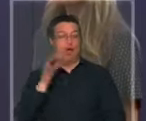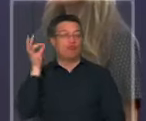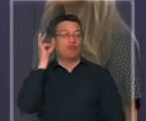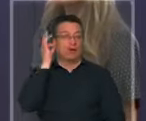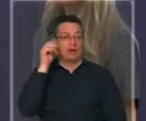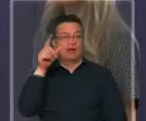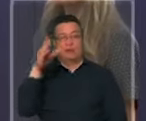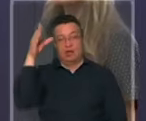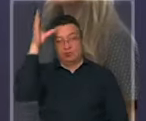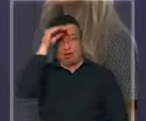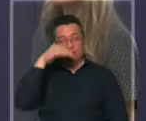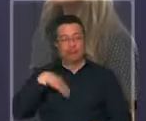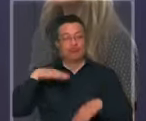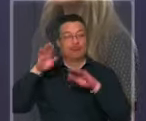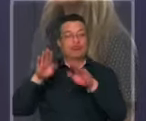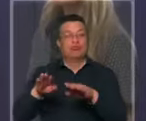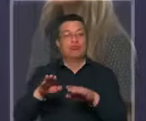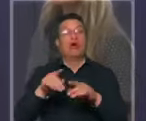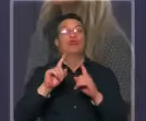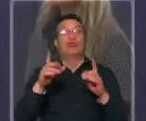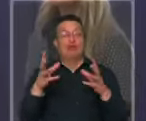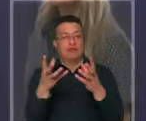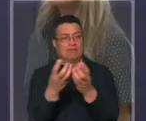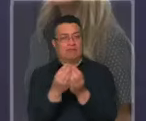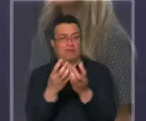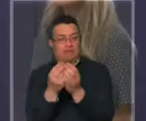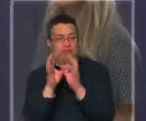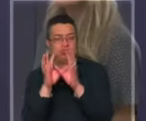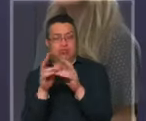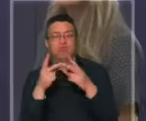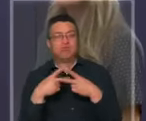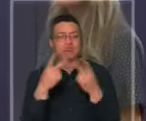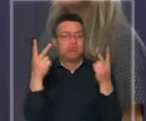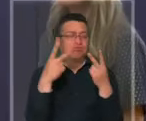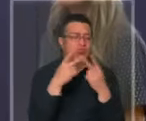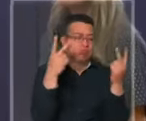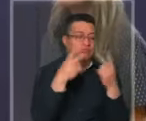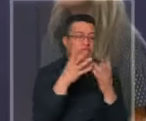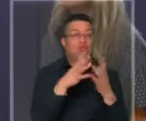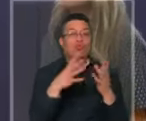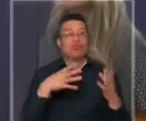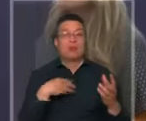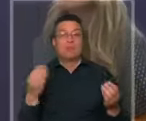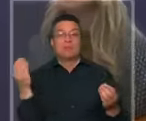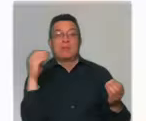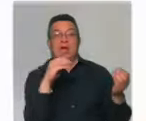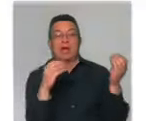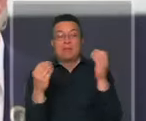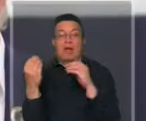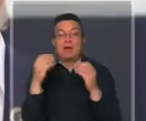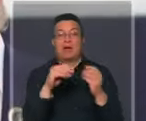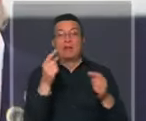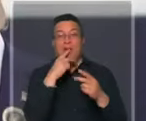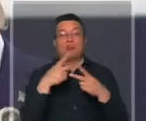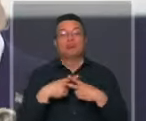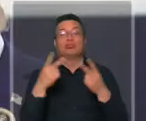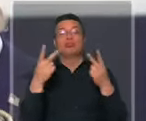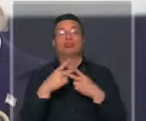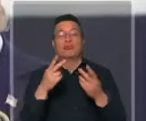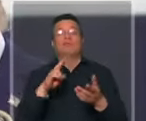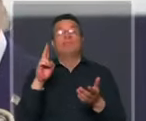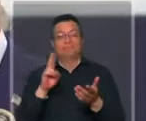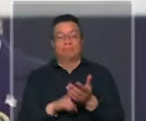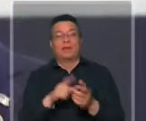Trump". Todo lo suyo es masa, todo lo suyo es comunicación, todo lo suyo son frases simples que llegan efectivamente